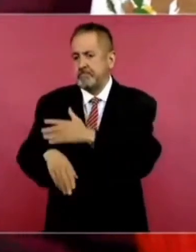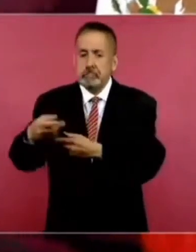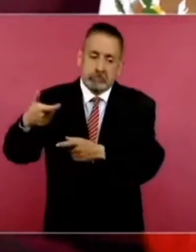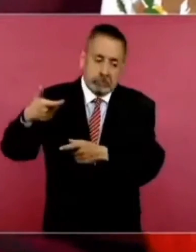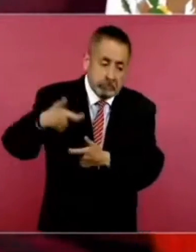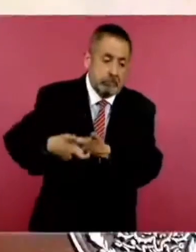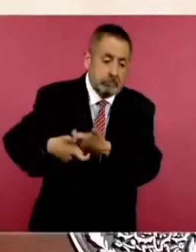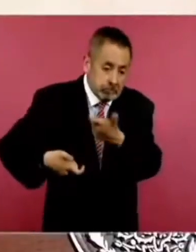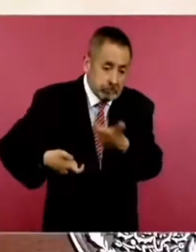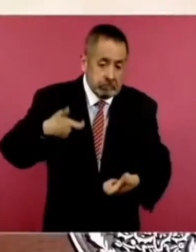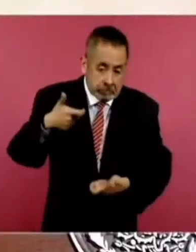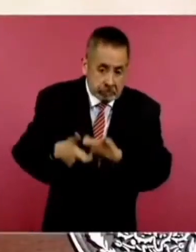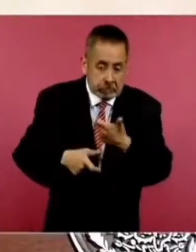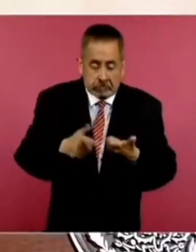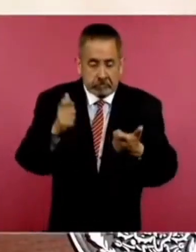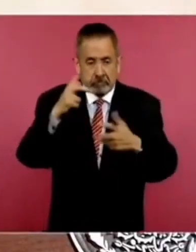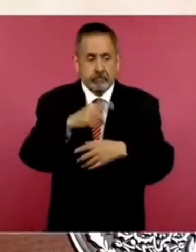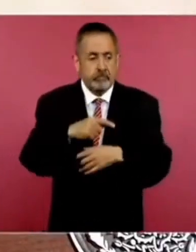apoyo